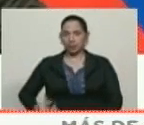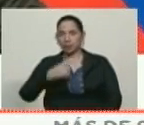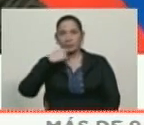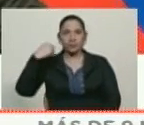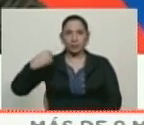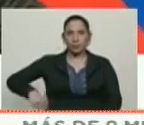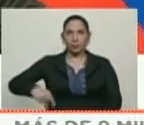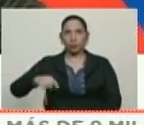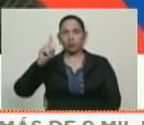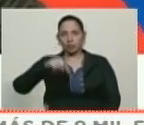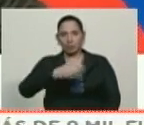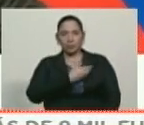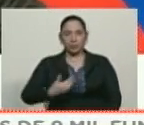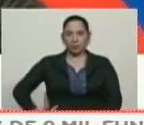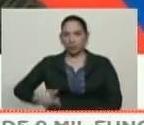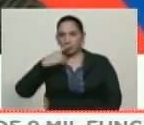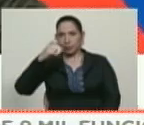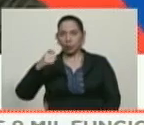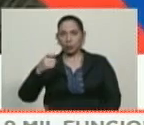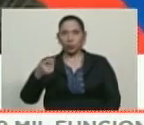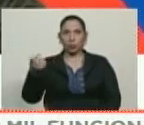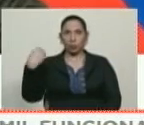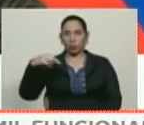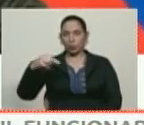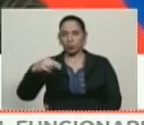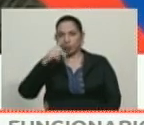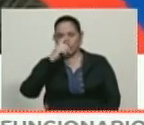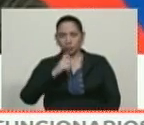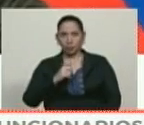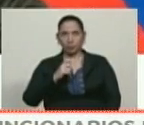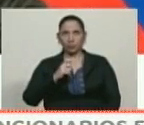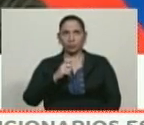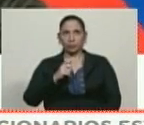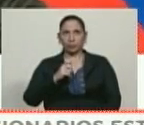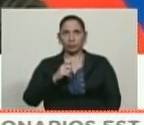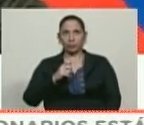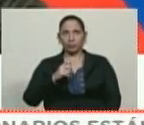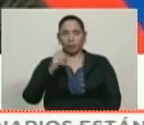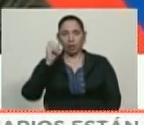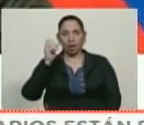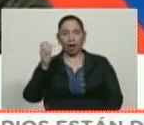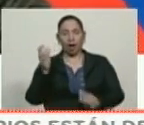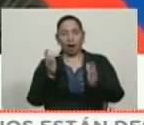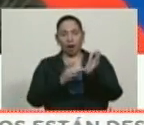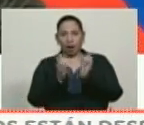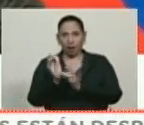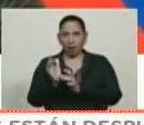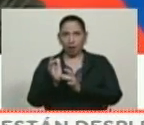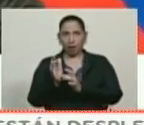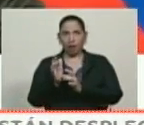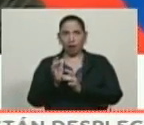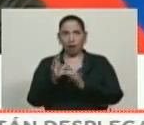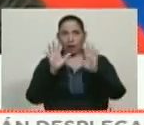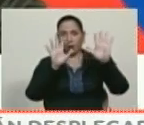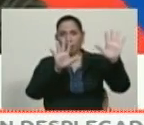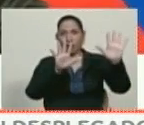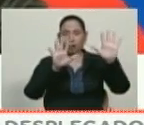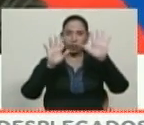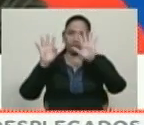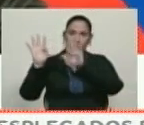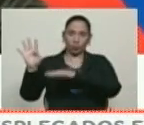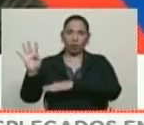diciembre del año pasado, para abril está programada la 14ª sesión de la Comisión Intergubernamental de Alto